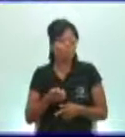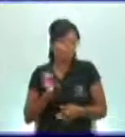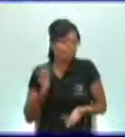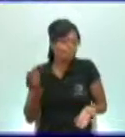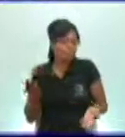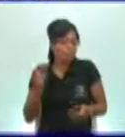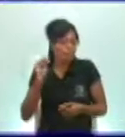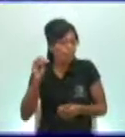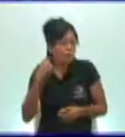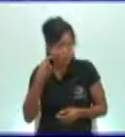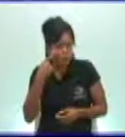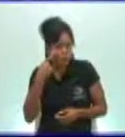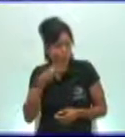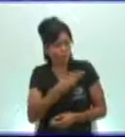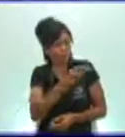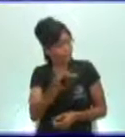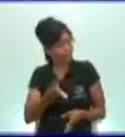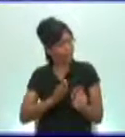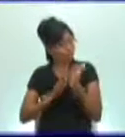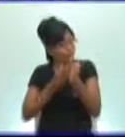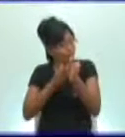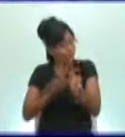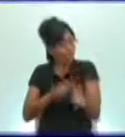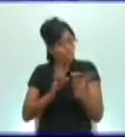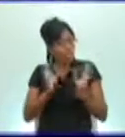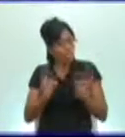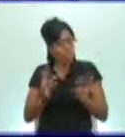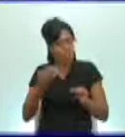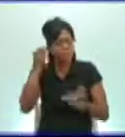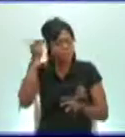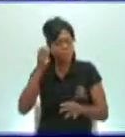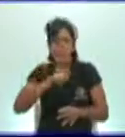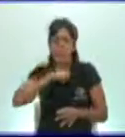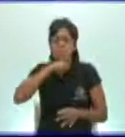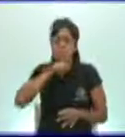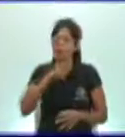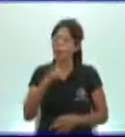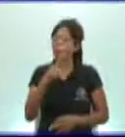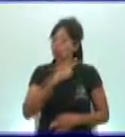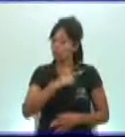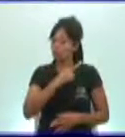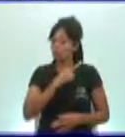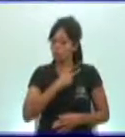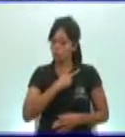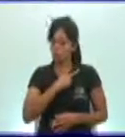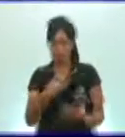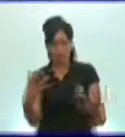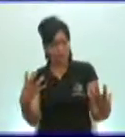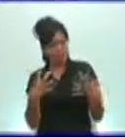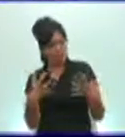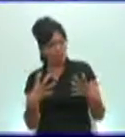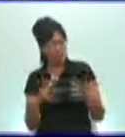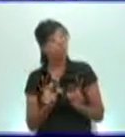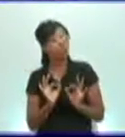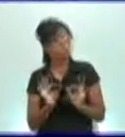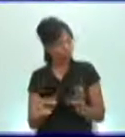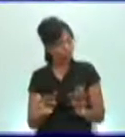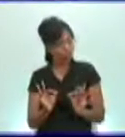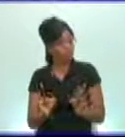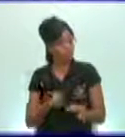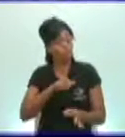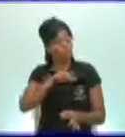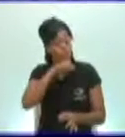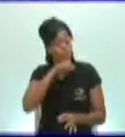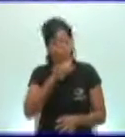siempre pensar que nuestras madres tienen la razón cuando nos dicen algo, cuando nos llaman la atención. Y por eso es que nunca deben